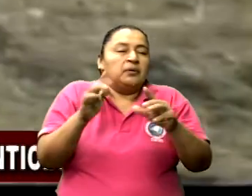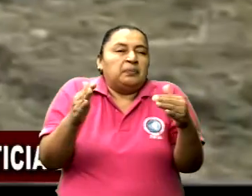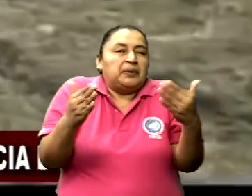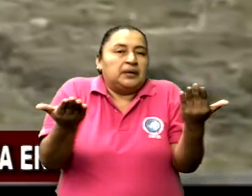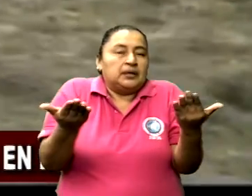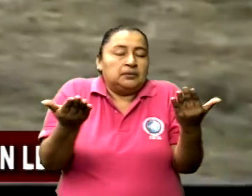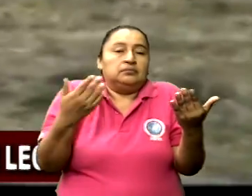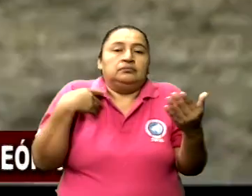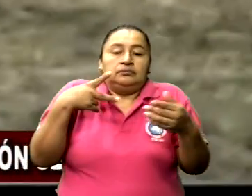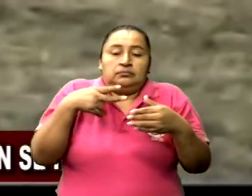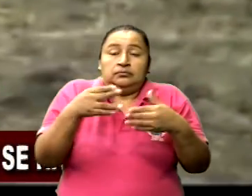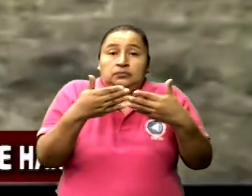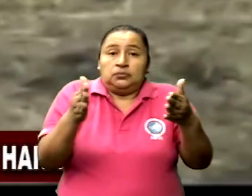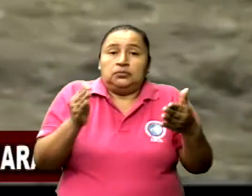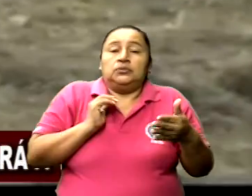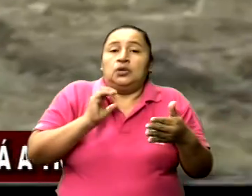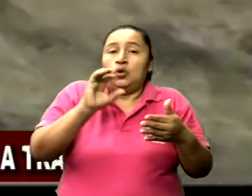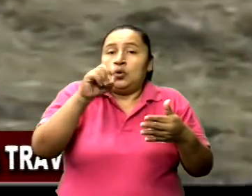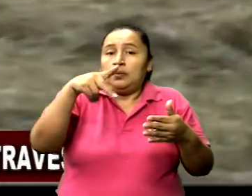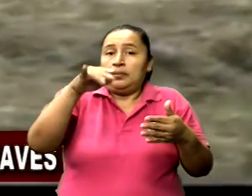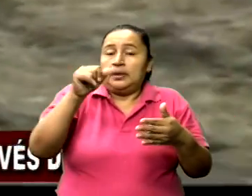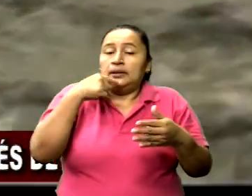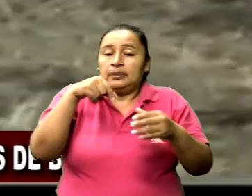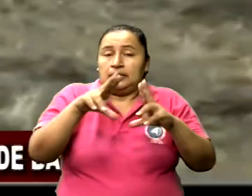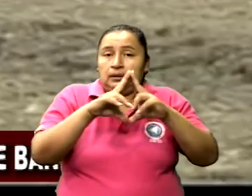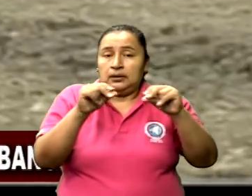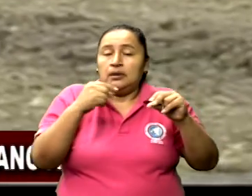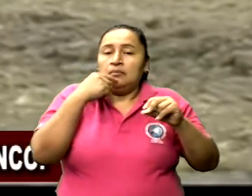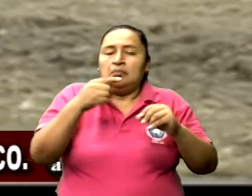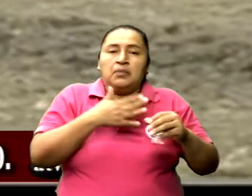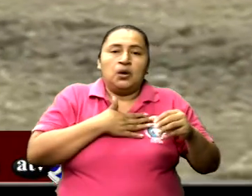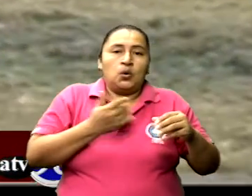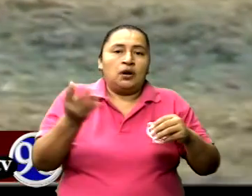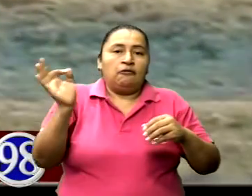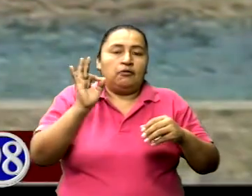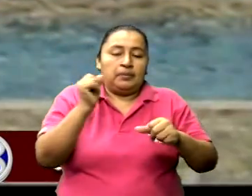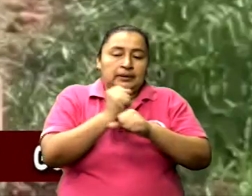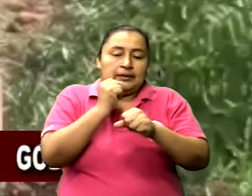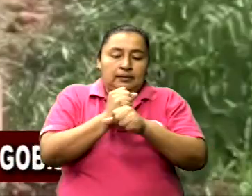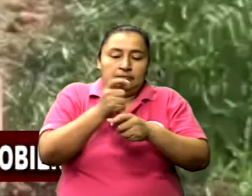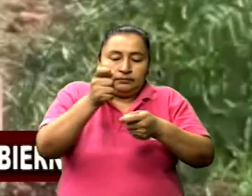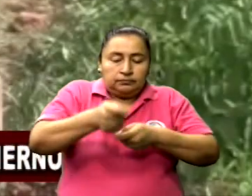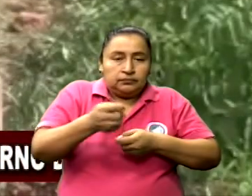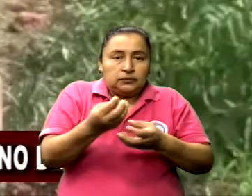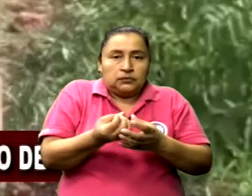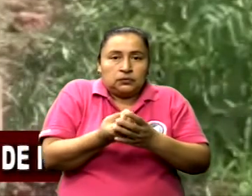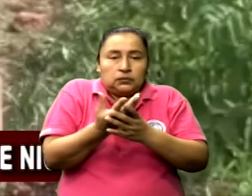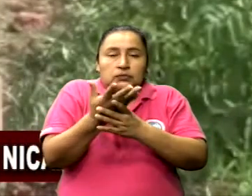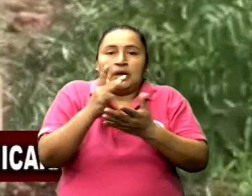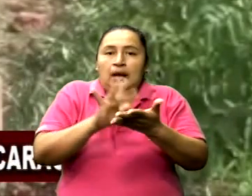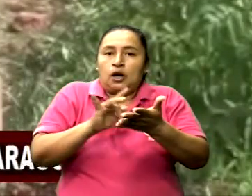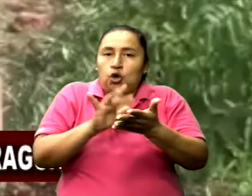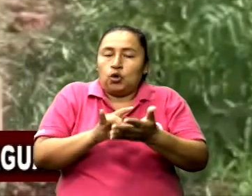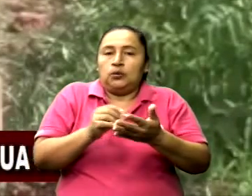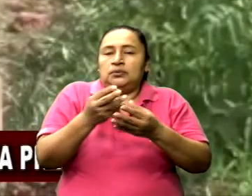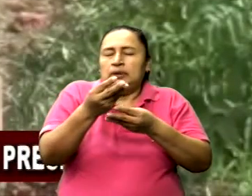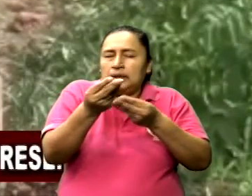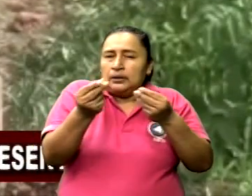la inauguración del Centro Copia en Nicaragua es mejorar las técnicas de siembra de arroz, trigo y